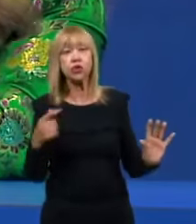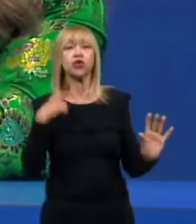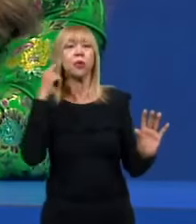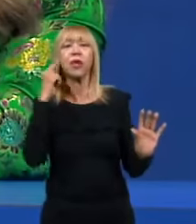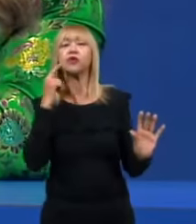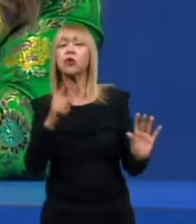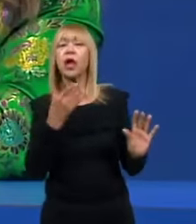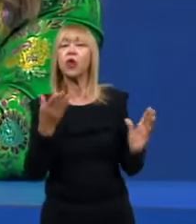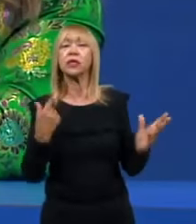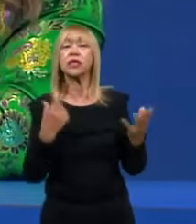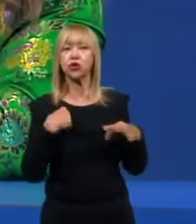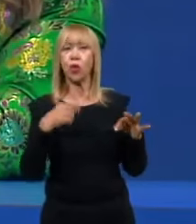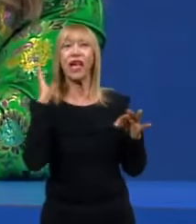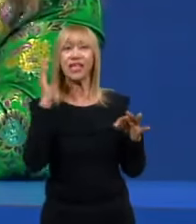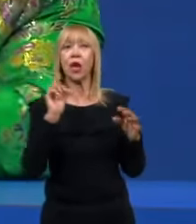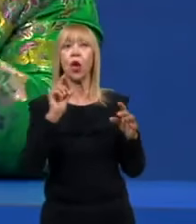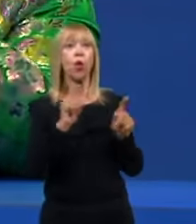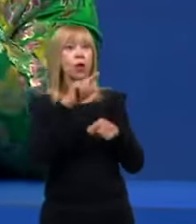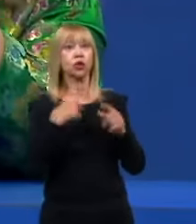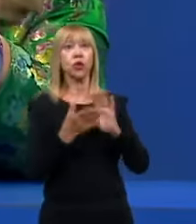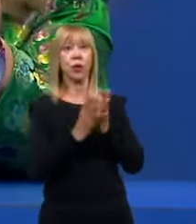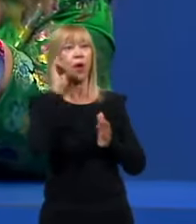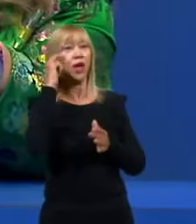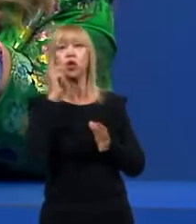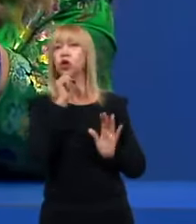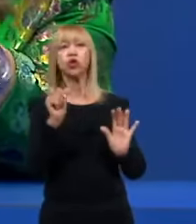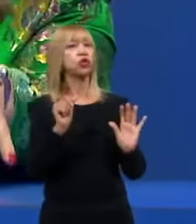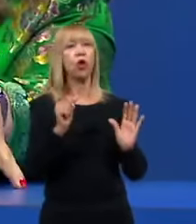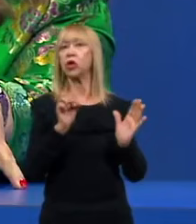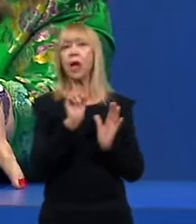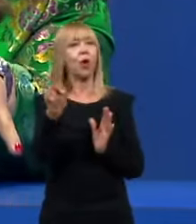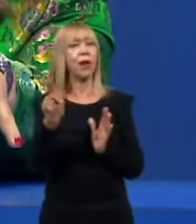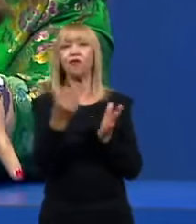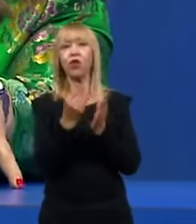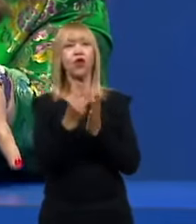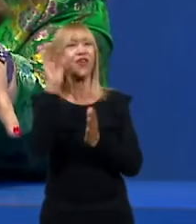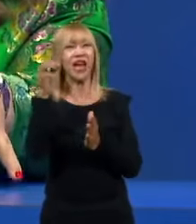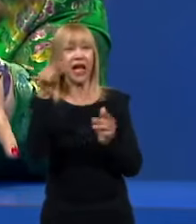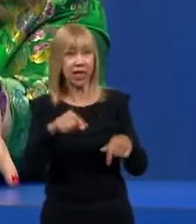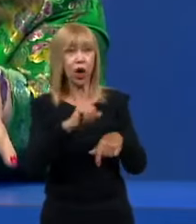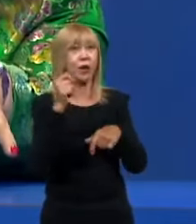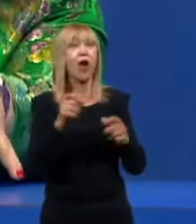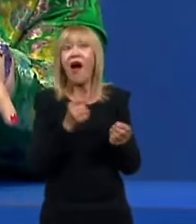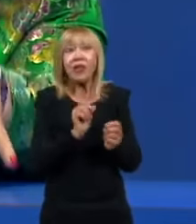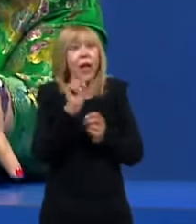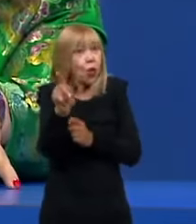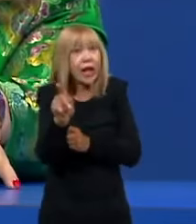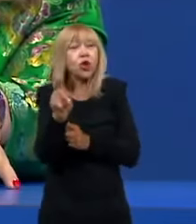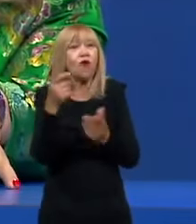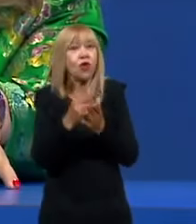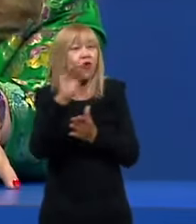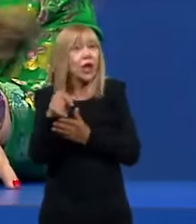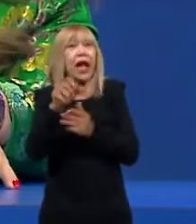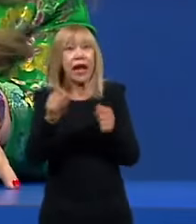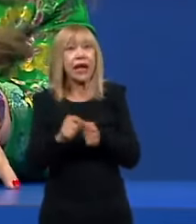una de las principales cosas que yo voy a hacer como gobernadora, primero, es no devolver fondos federales. Este gobierno ha permitido devolver fondos federales en el área de salud y